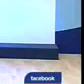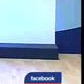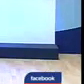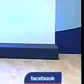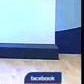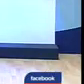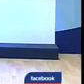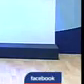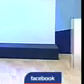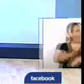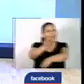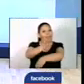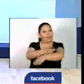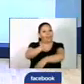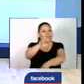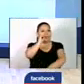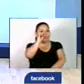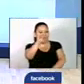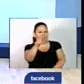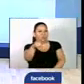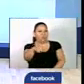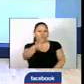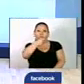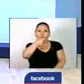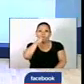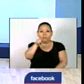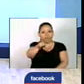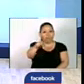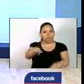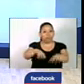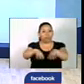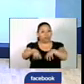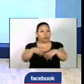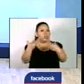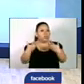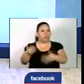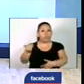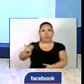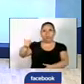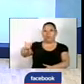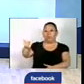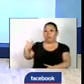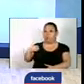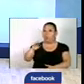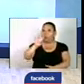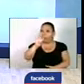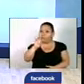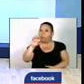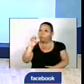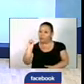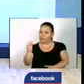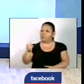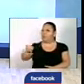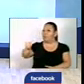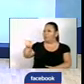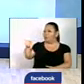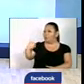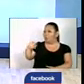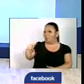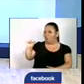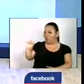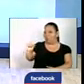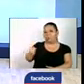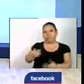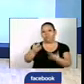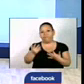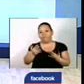como se lo adelantaba vamos a revisar algunas notas departamentales casi cuatro décadas escuché usted bien casi cuatro décadas tuvieron que esperar